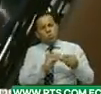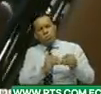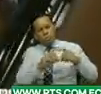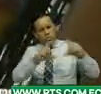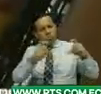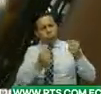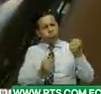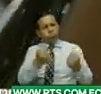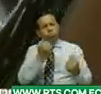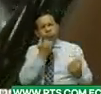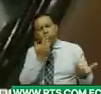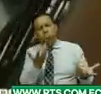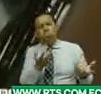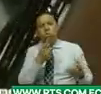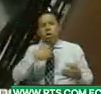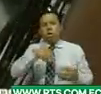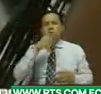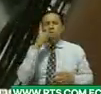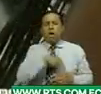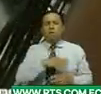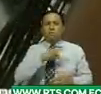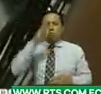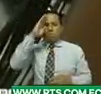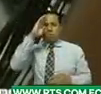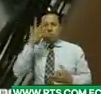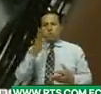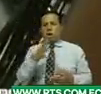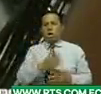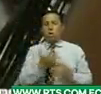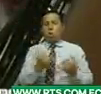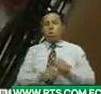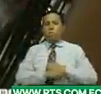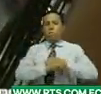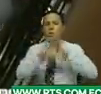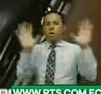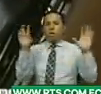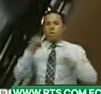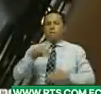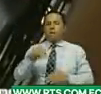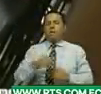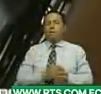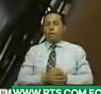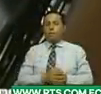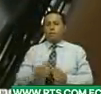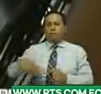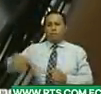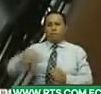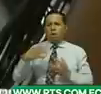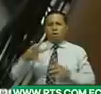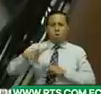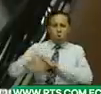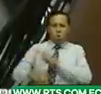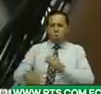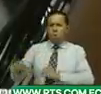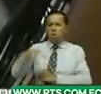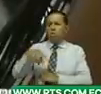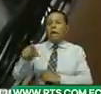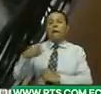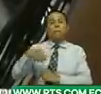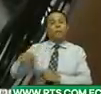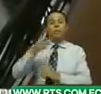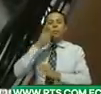falsos policías que dieron el golpe en la mañana de este martes. Los perjudicados dieron más detalles a la